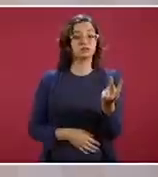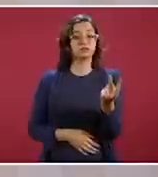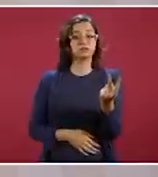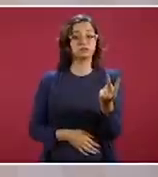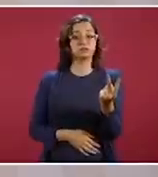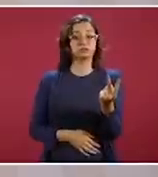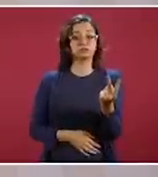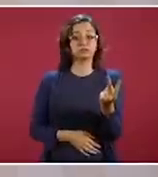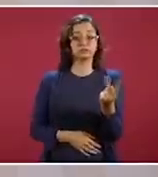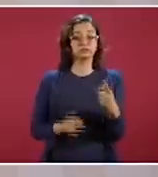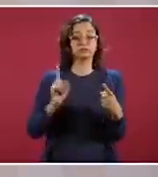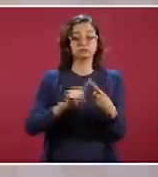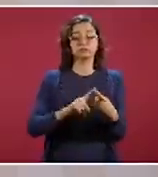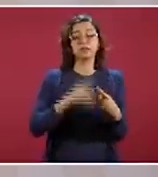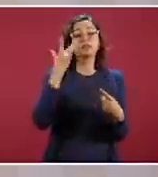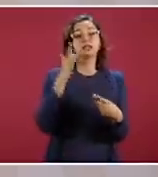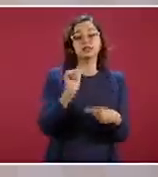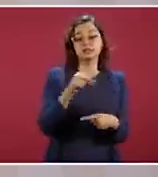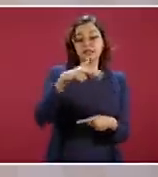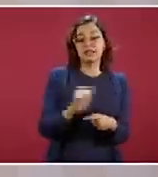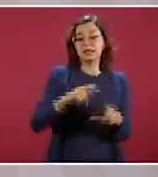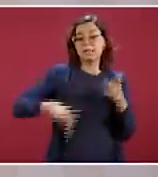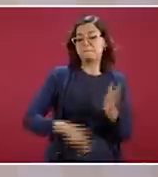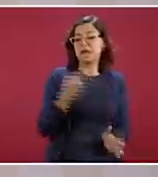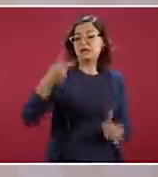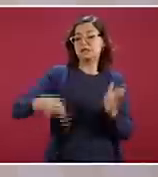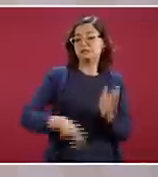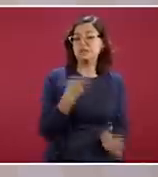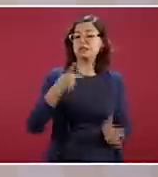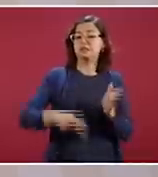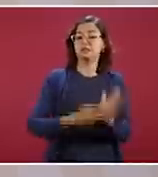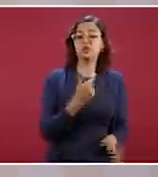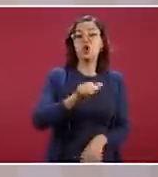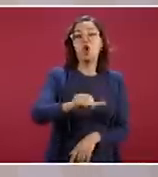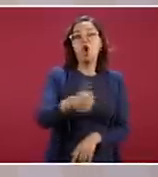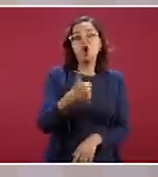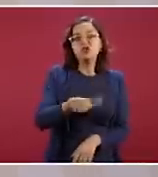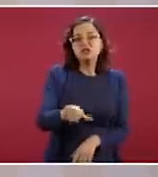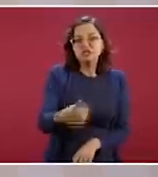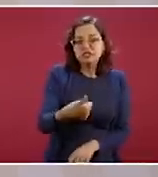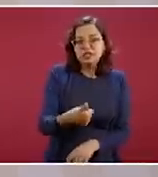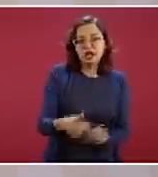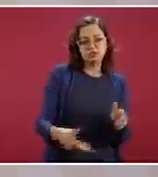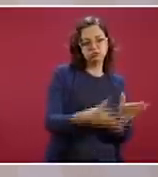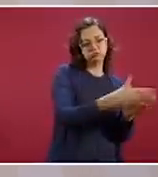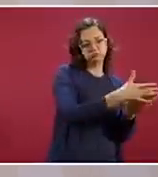Santana, 11 veces presidente de México, toda la primera mitad del siglo XIX,